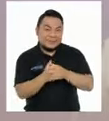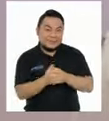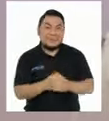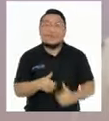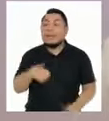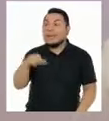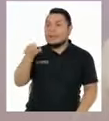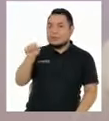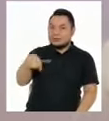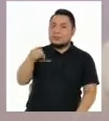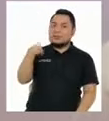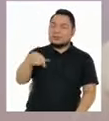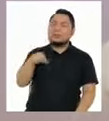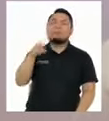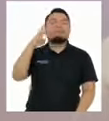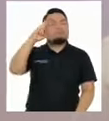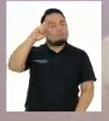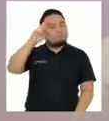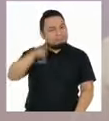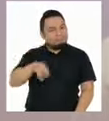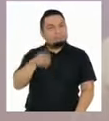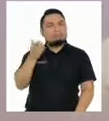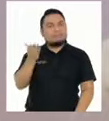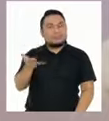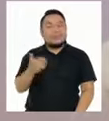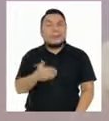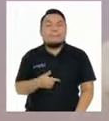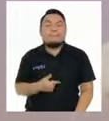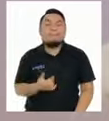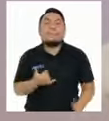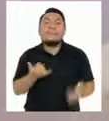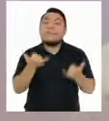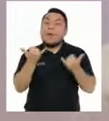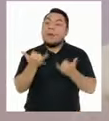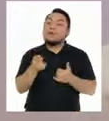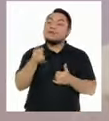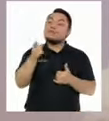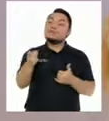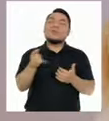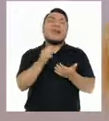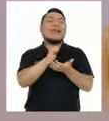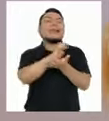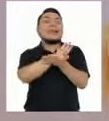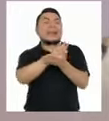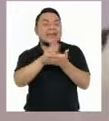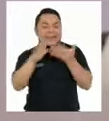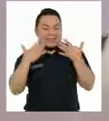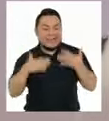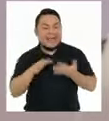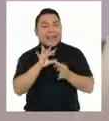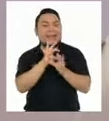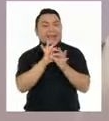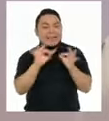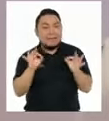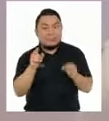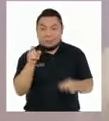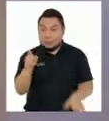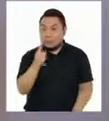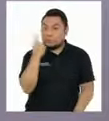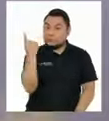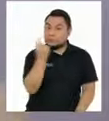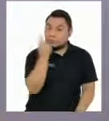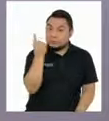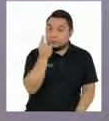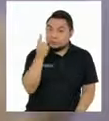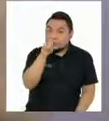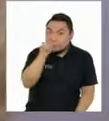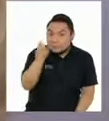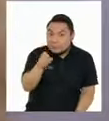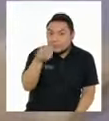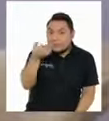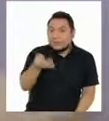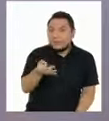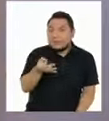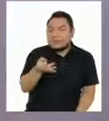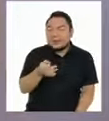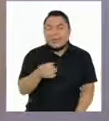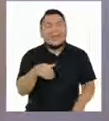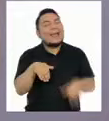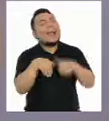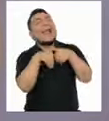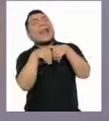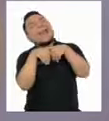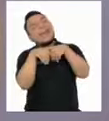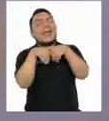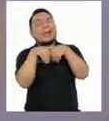Tienes mucha razón. Ahora que estás limpio, lo hiciste tú solito, ¿verdad? Sí,